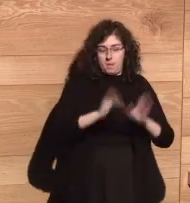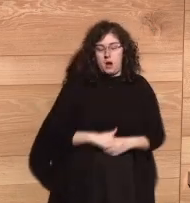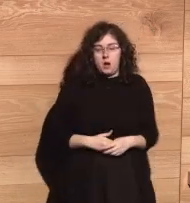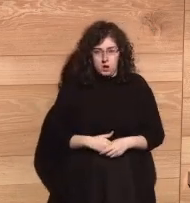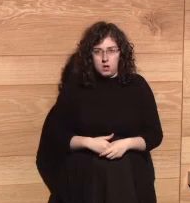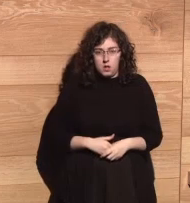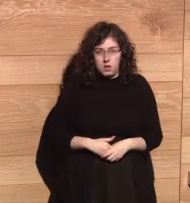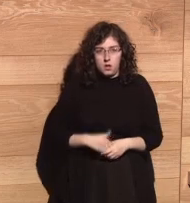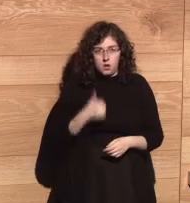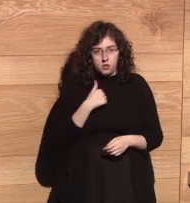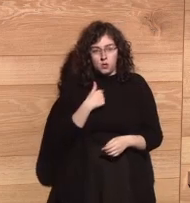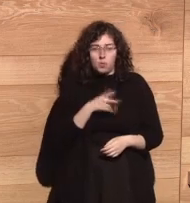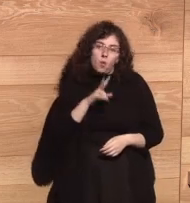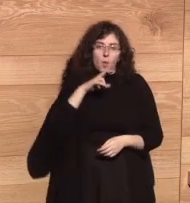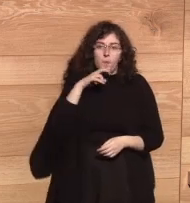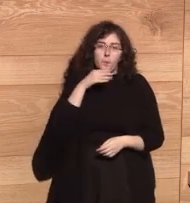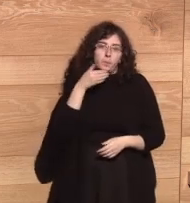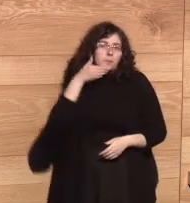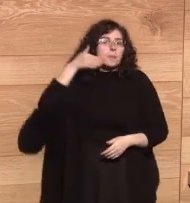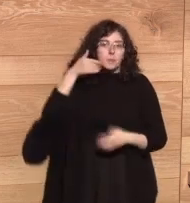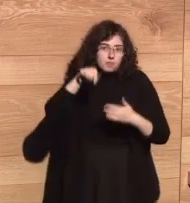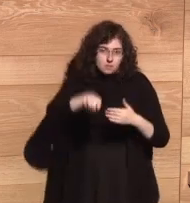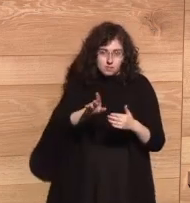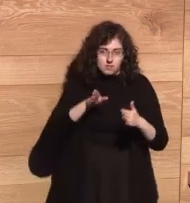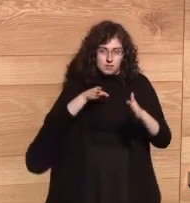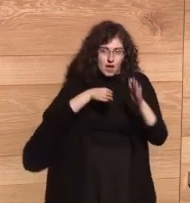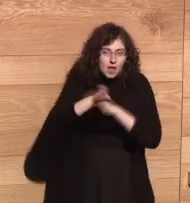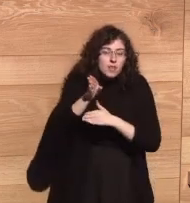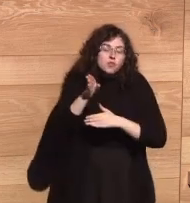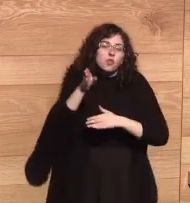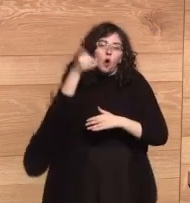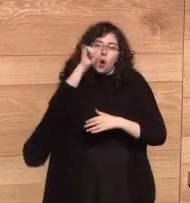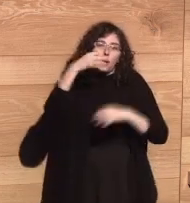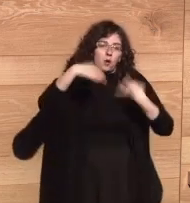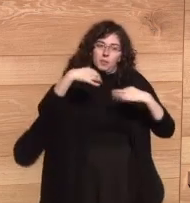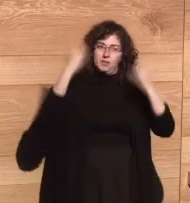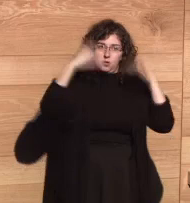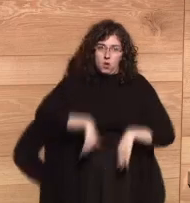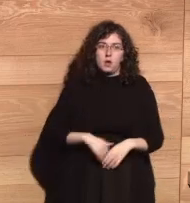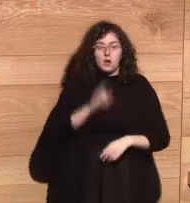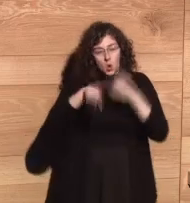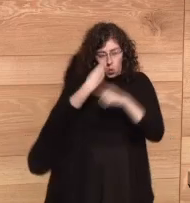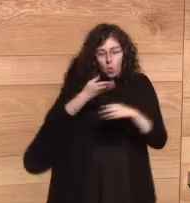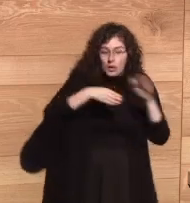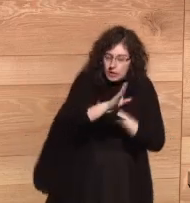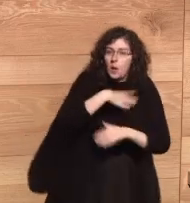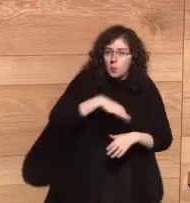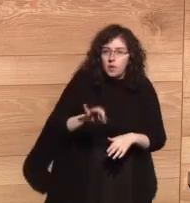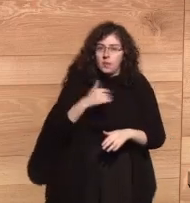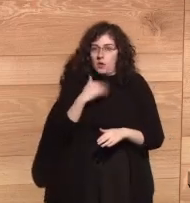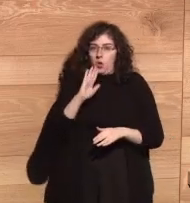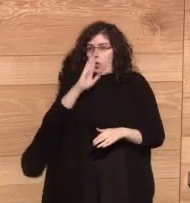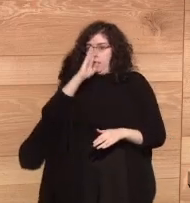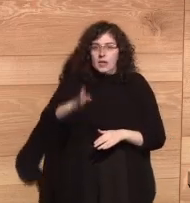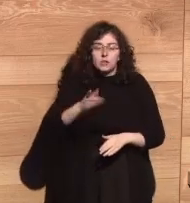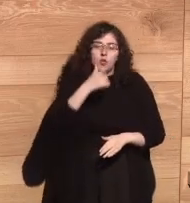voy con ese privilegio, ¿no? Que esos accesos no lo tienen normalmente los hombres, que luego pueden entrar, que no digo que no, pero de entrada ya es